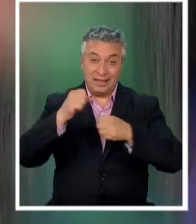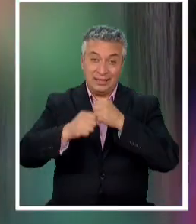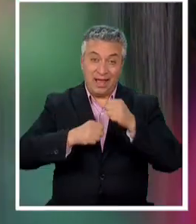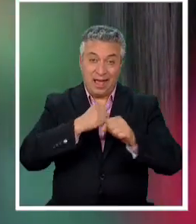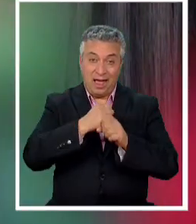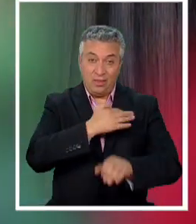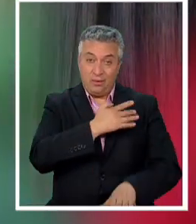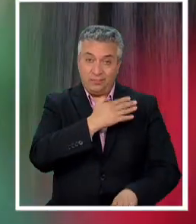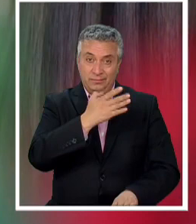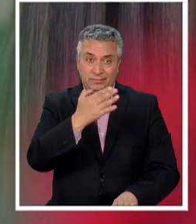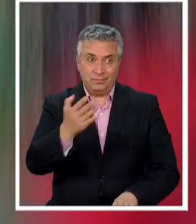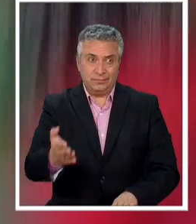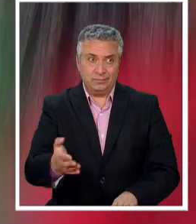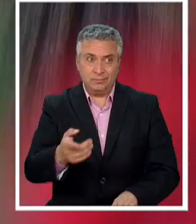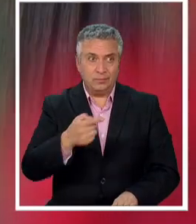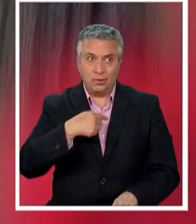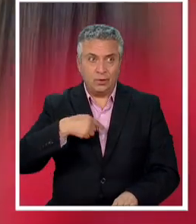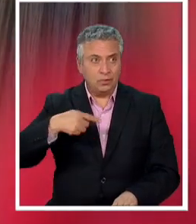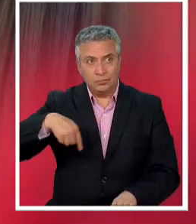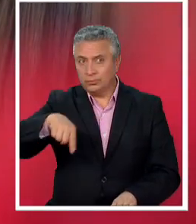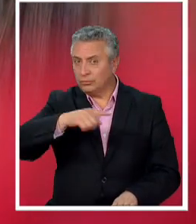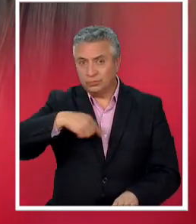años. No somos